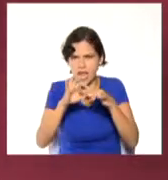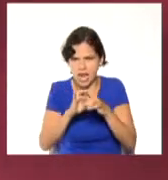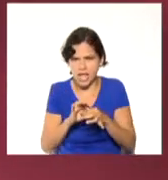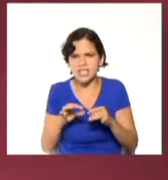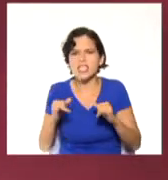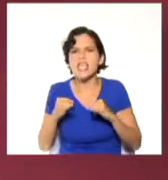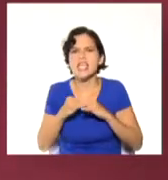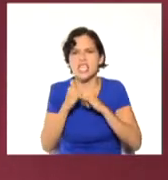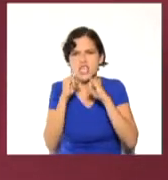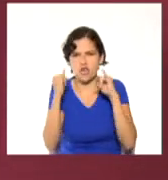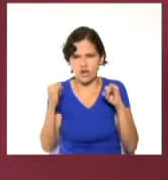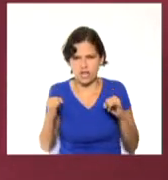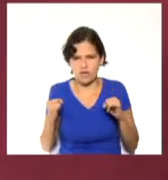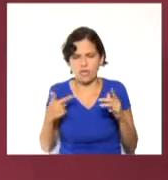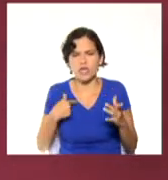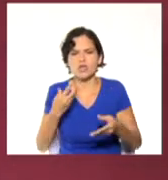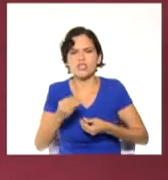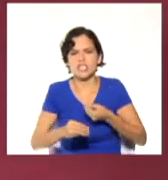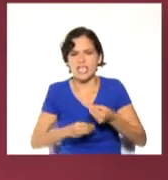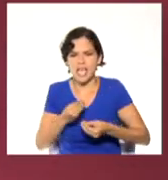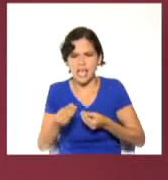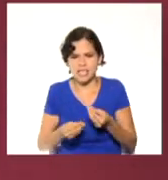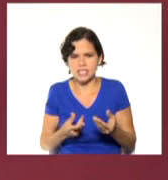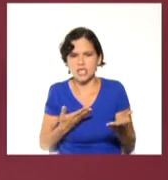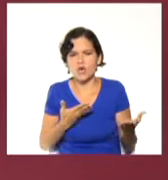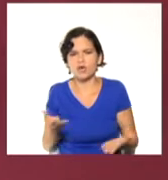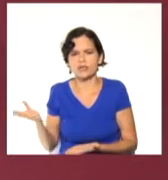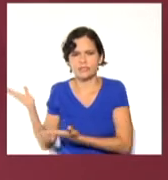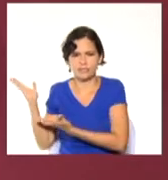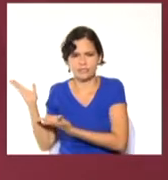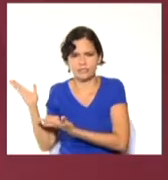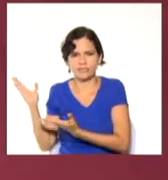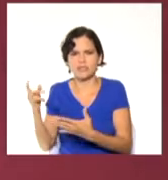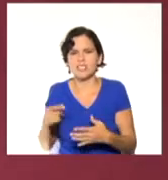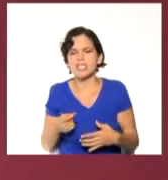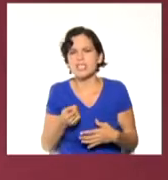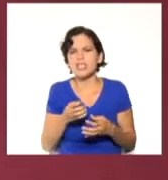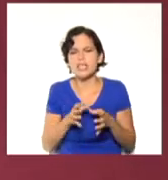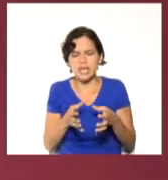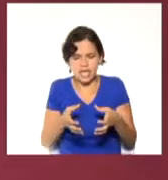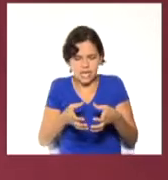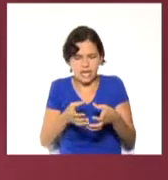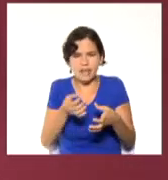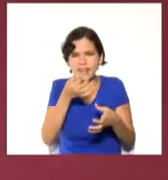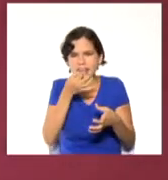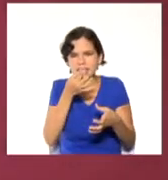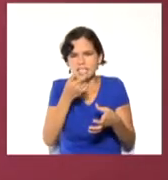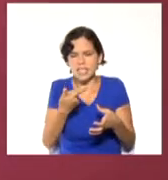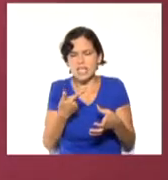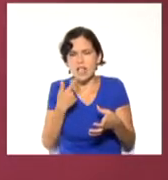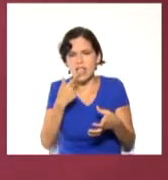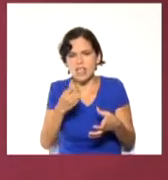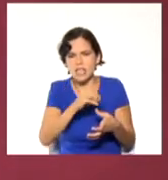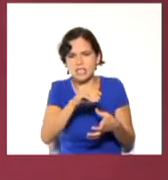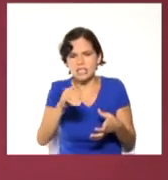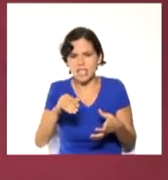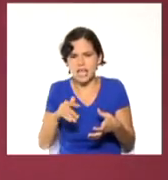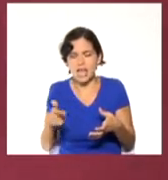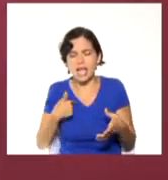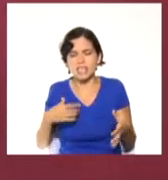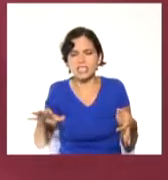cristales, ¿sí? Esto es un cristal de sal. Así se encuentra la sal en las